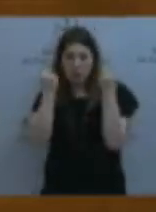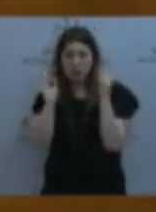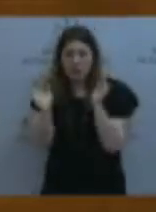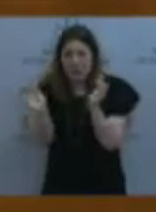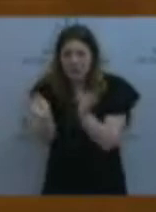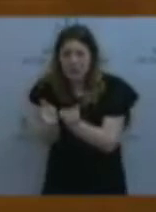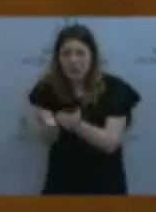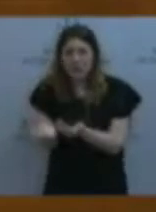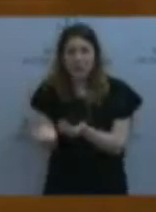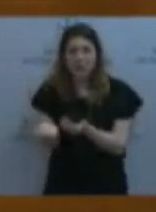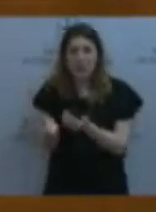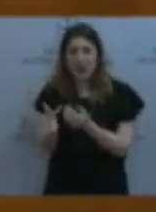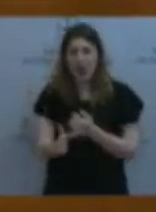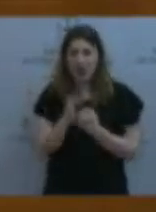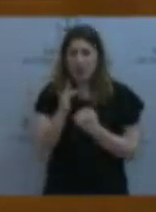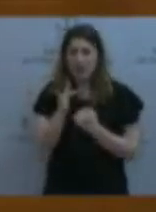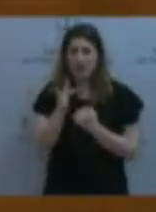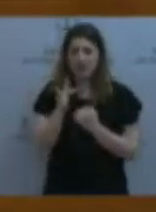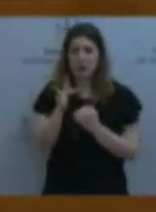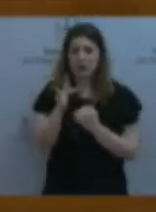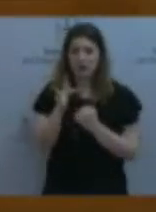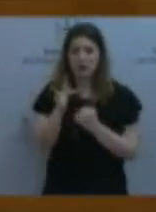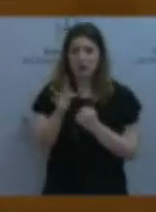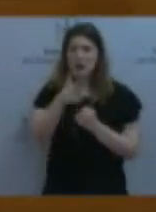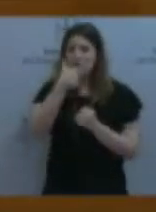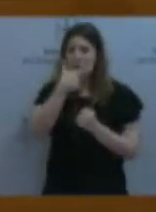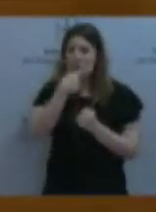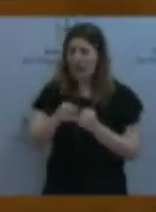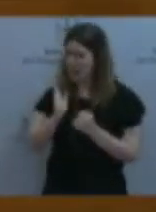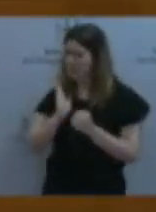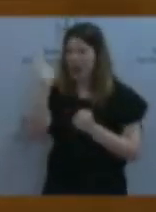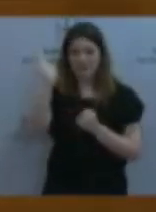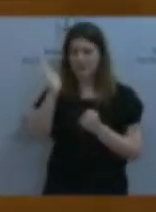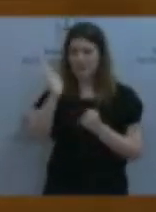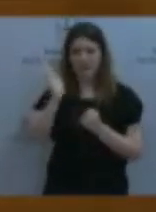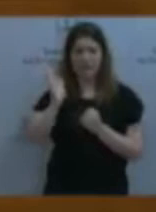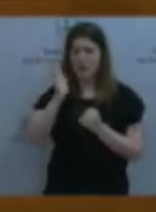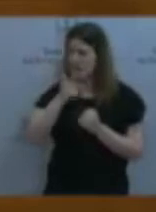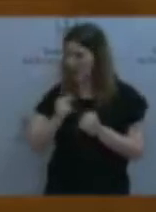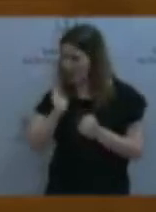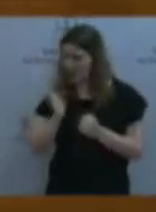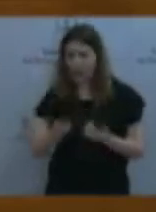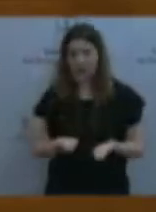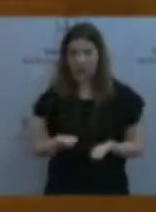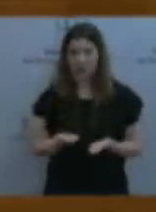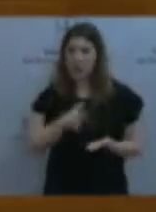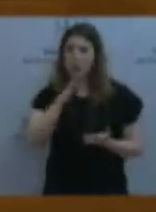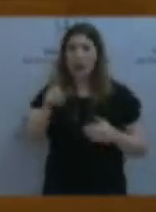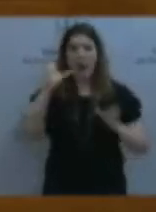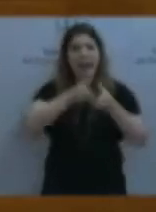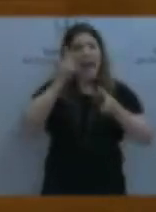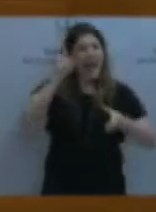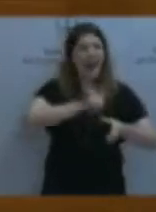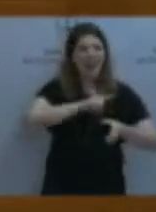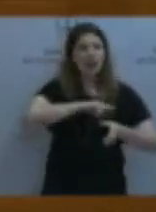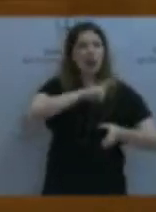el tiro al blanco, en el tiro al palestino, el tiro a la Palestina, por parte de un ejército israelí que está al